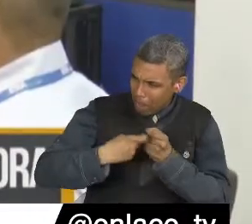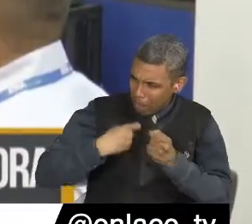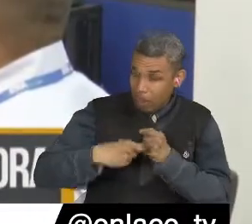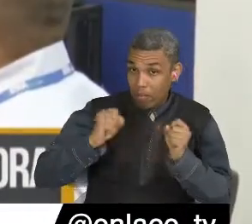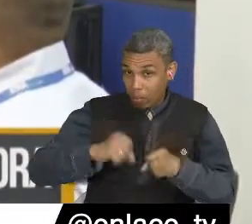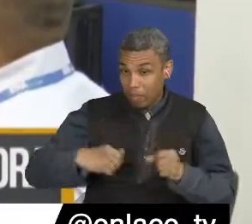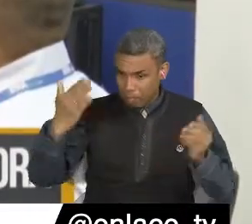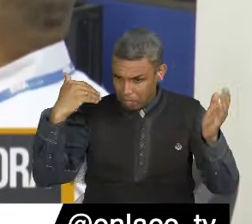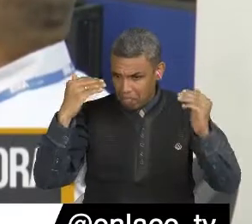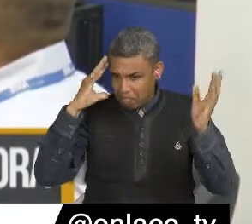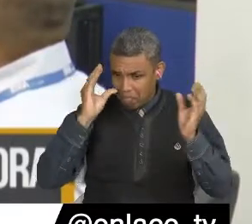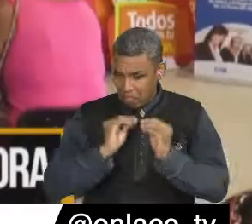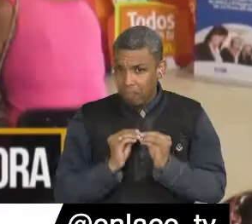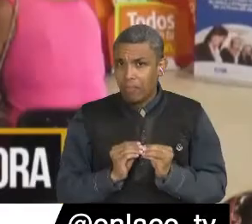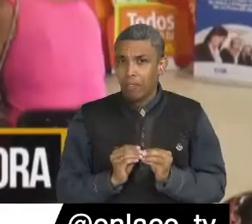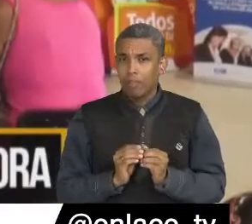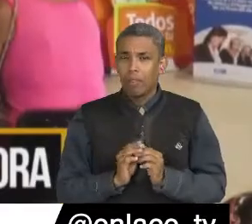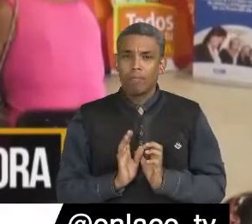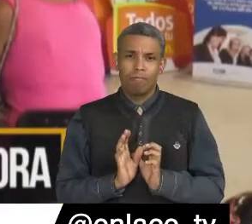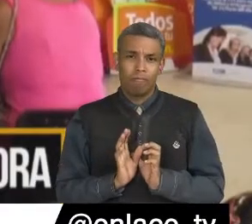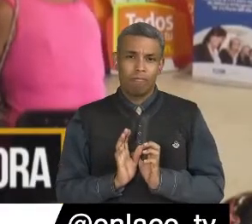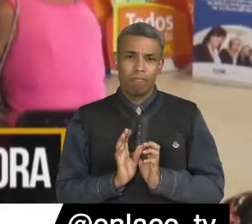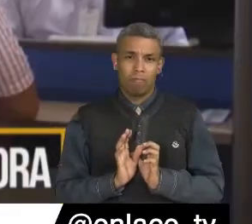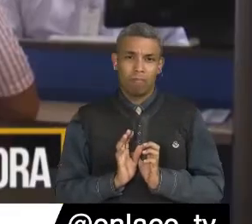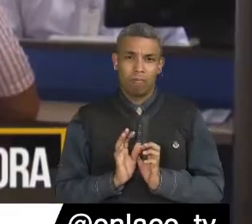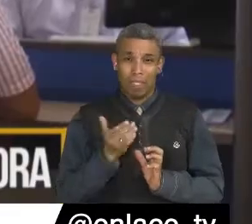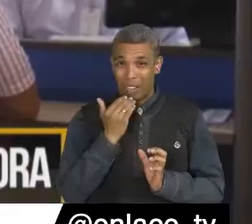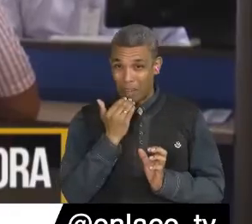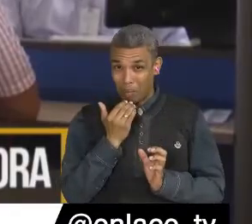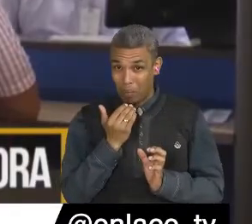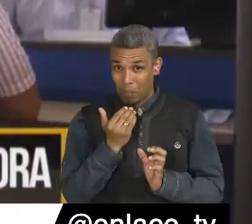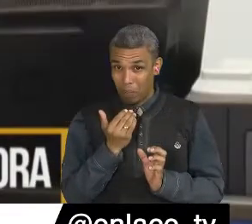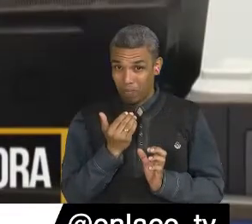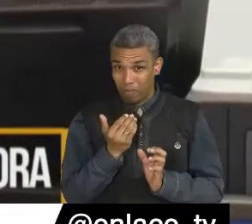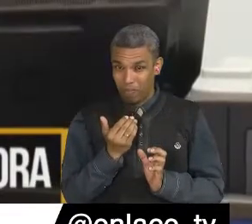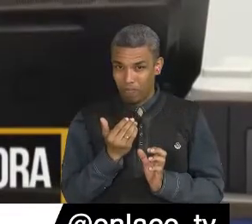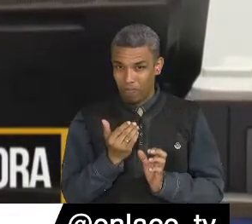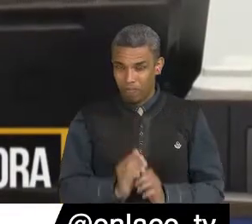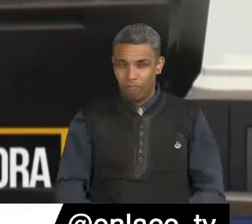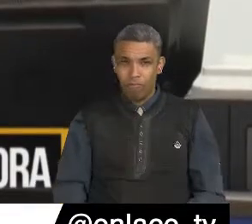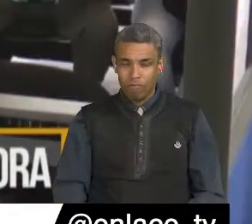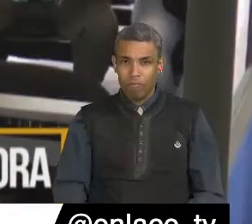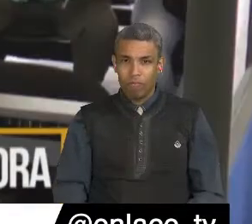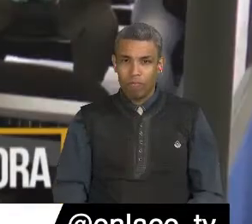financiaciones, pues no se puede hacer porque se caducarían los créditos.